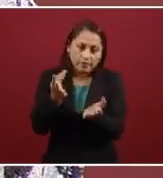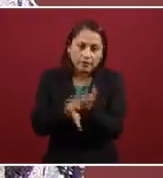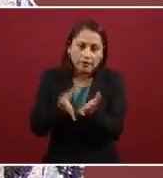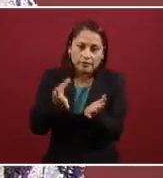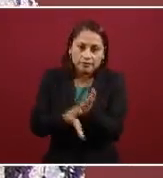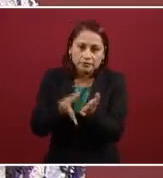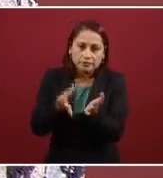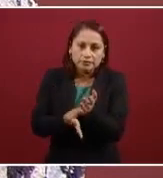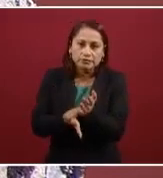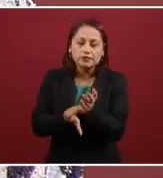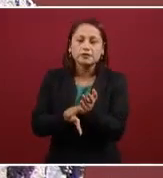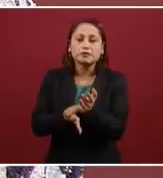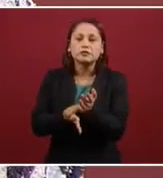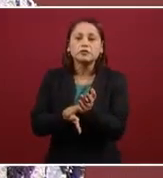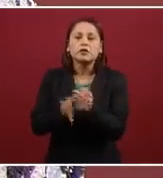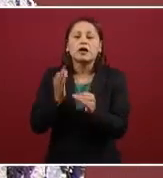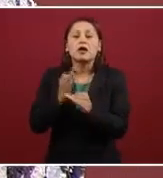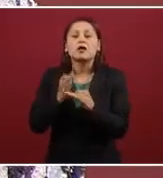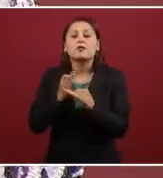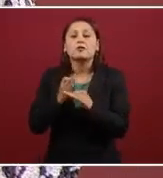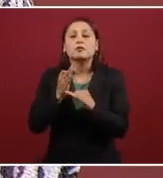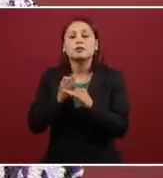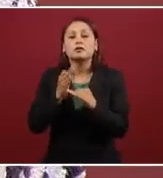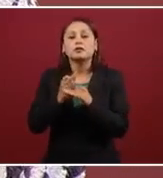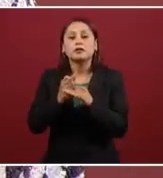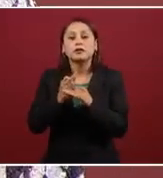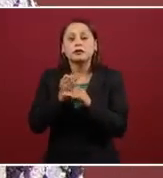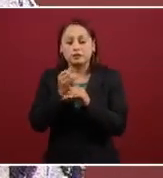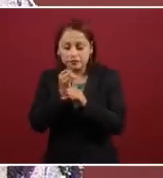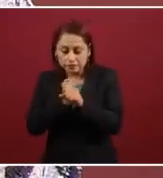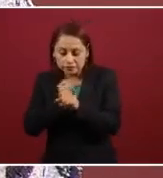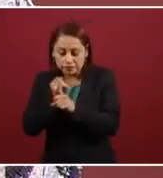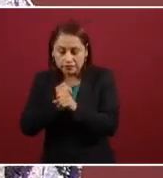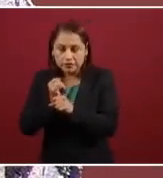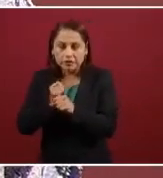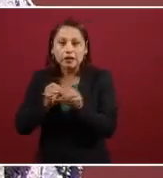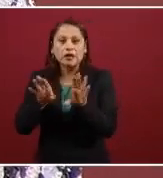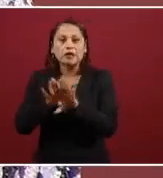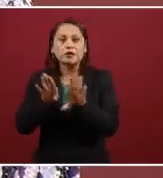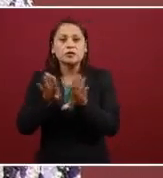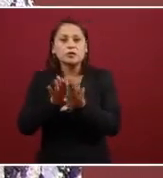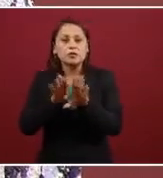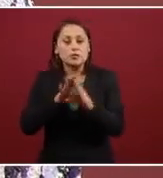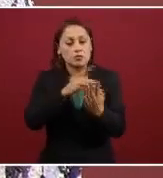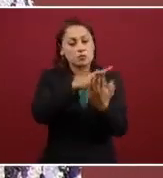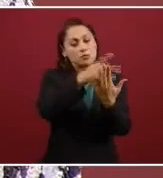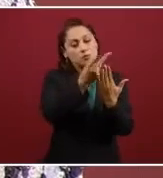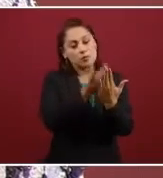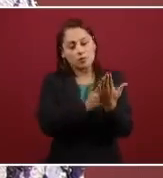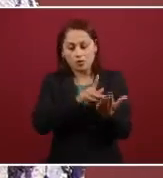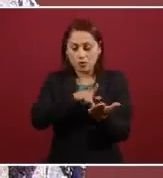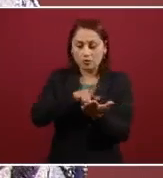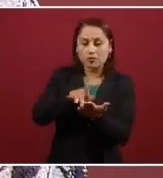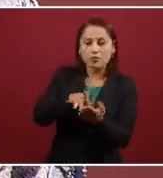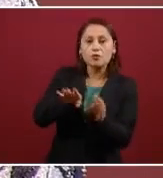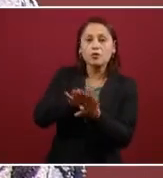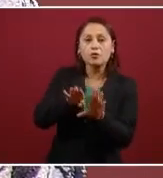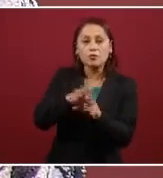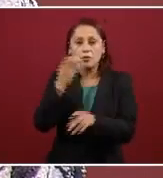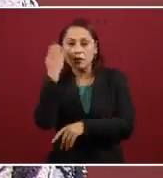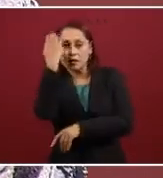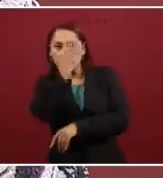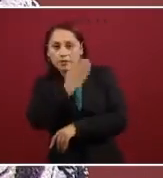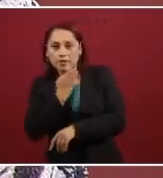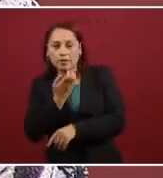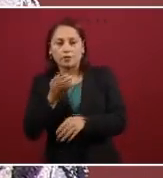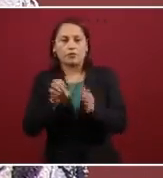programas desvirtuar cómo se califica a los programas de apoyo. Por ejemplo, están cuestionados el IMEX, ¿no?